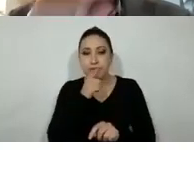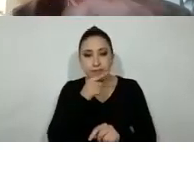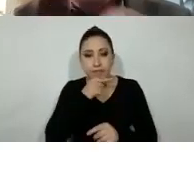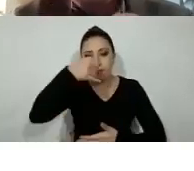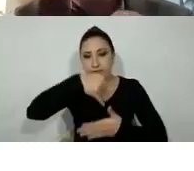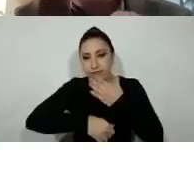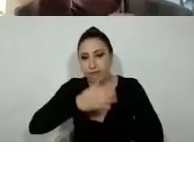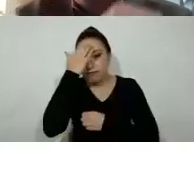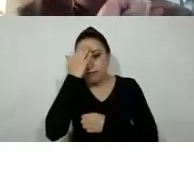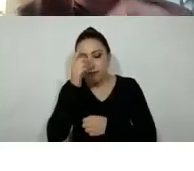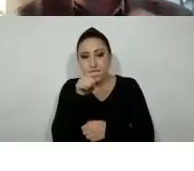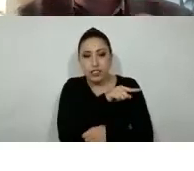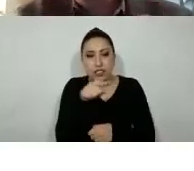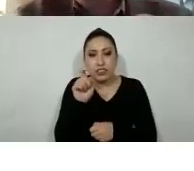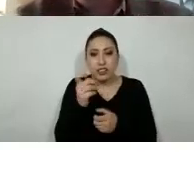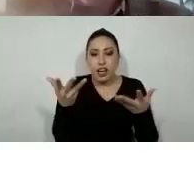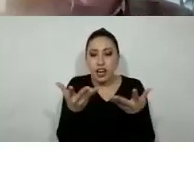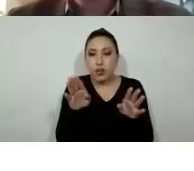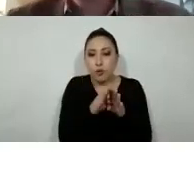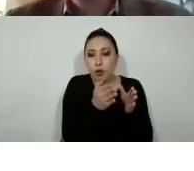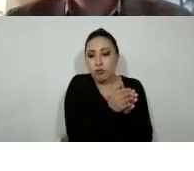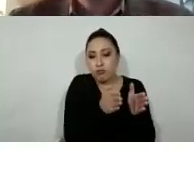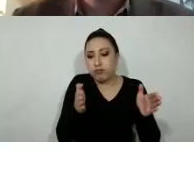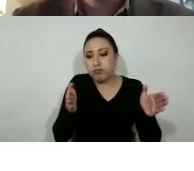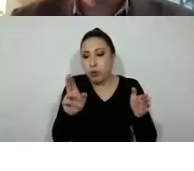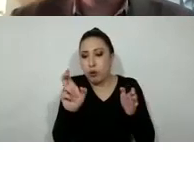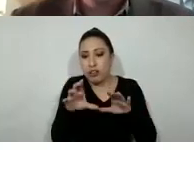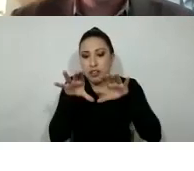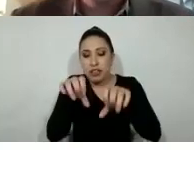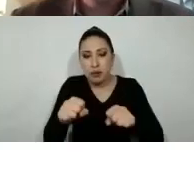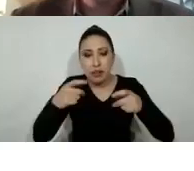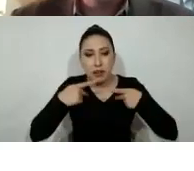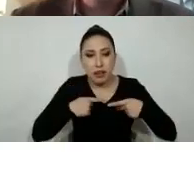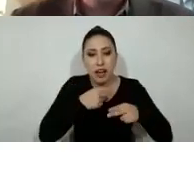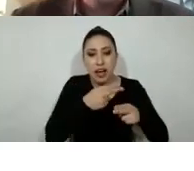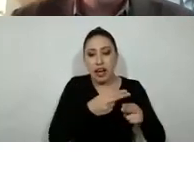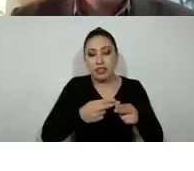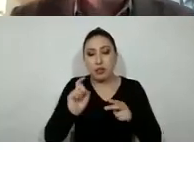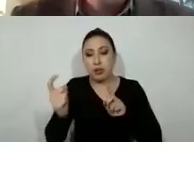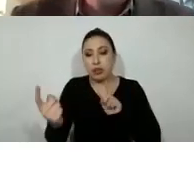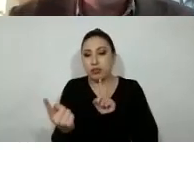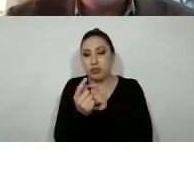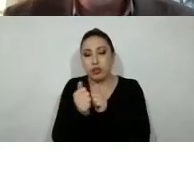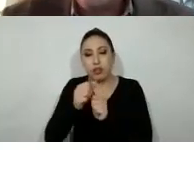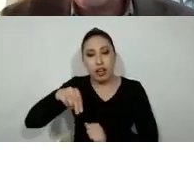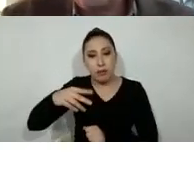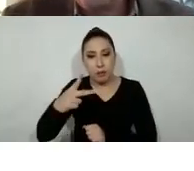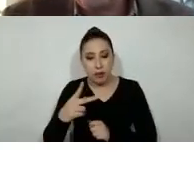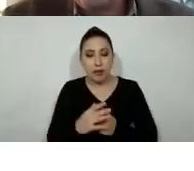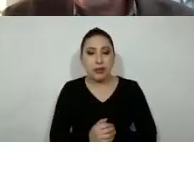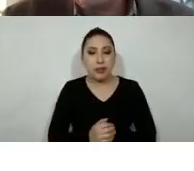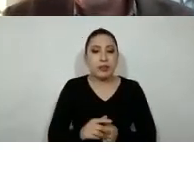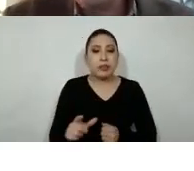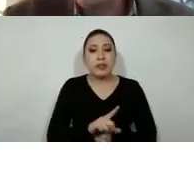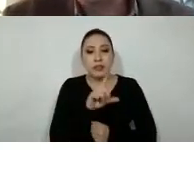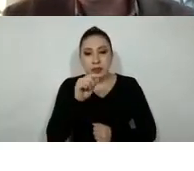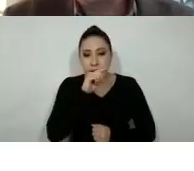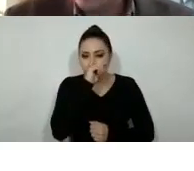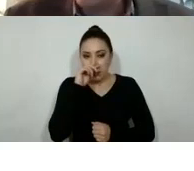el camino que se hace del momento de la detención y hasta la entrega en la sede ministerial. Luego, la detención no cumplió con el